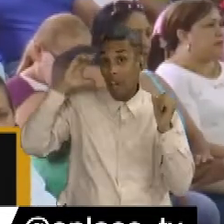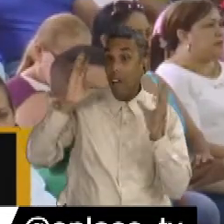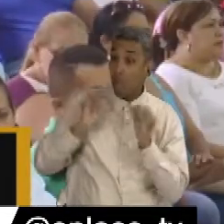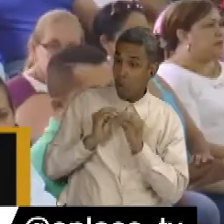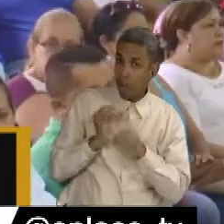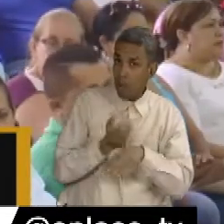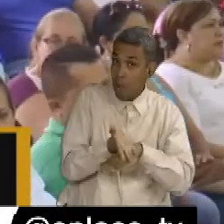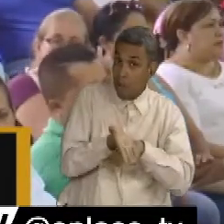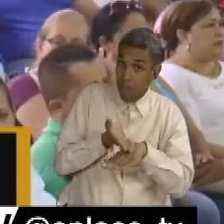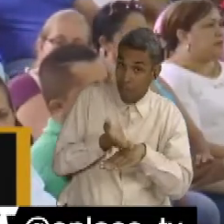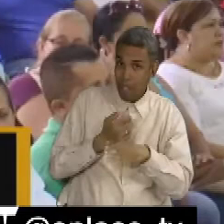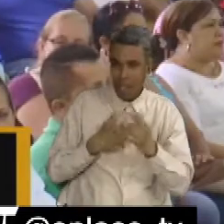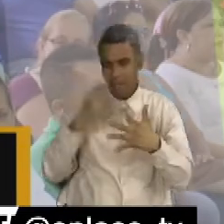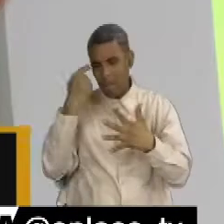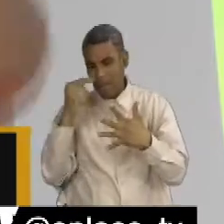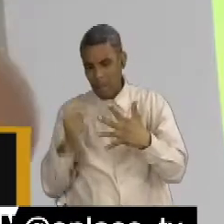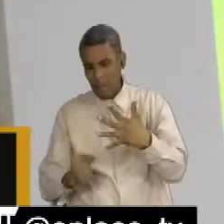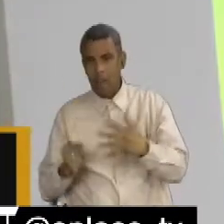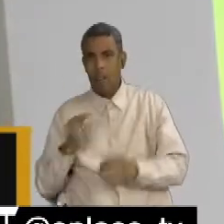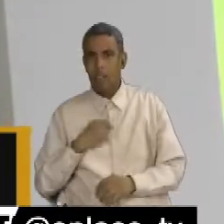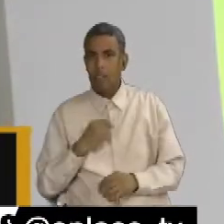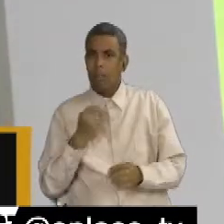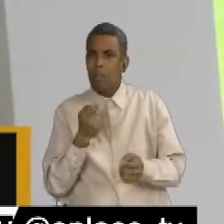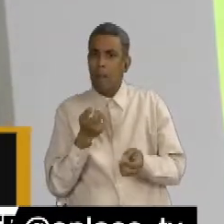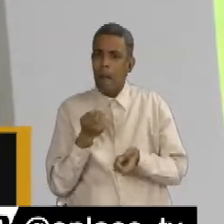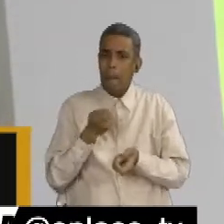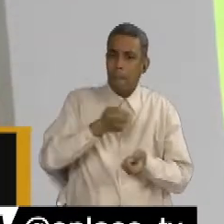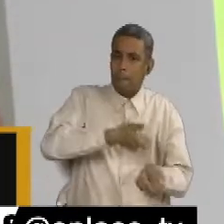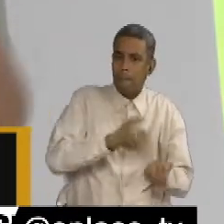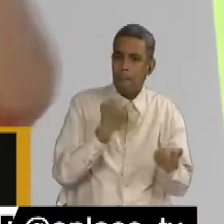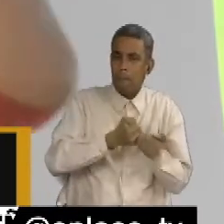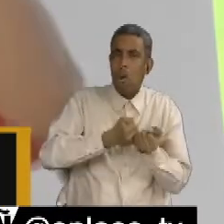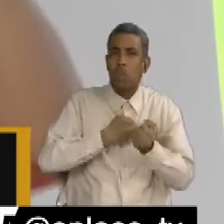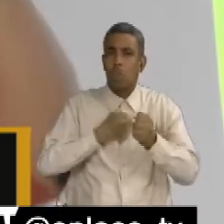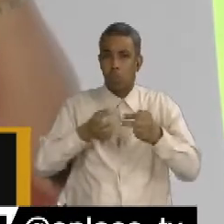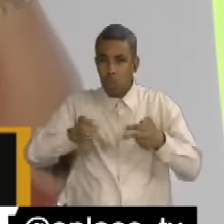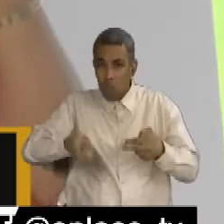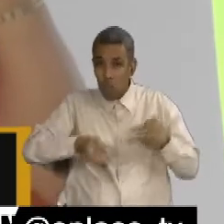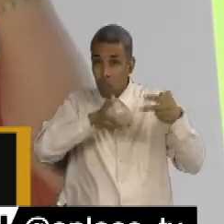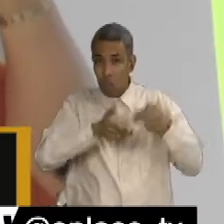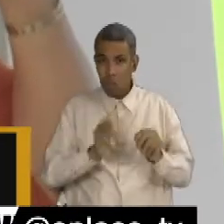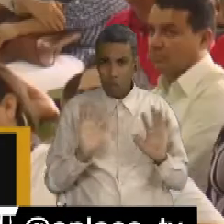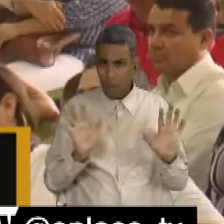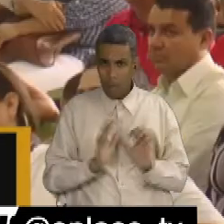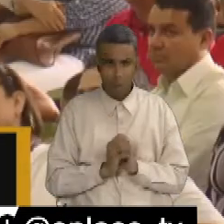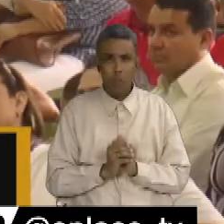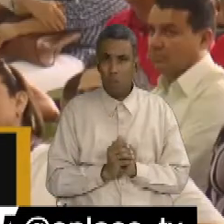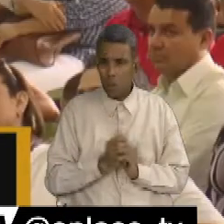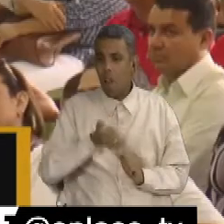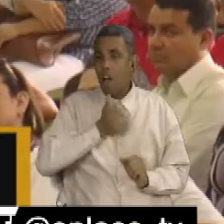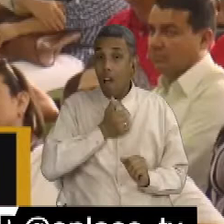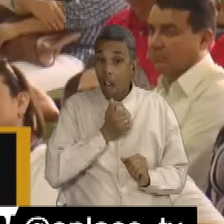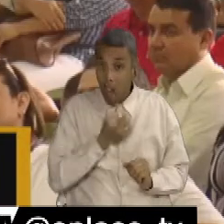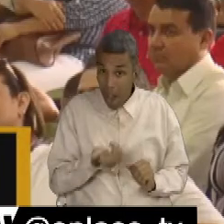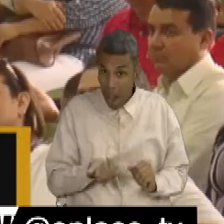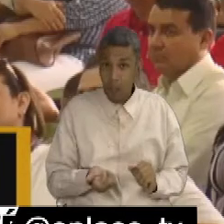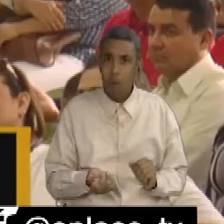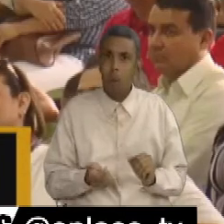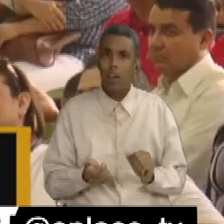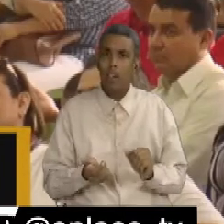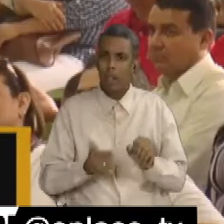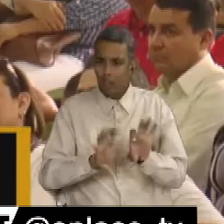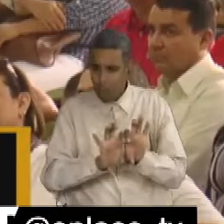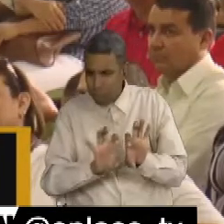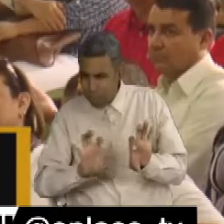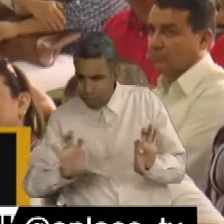con la financiación de la educación pública, sino también con la salud, con el saneamiento básico y con el agua potable. Ese es, creo, el mayor